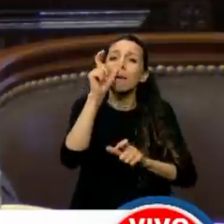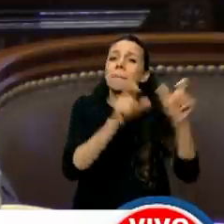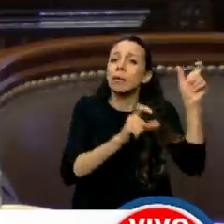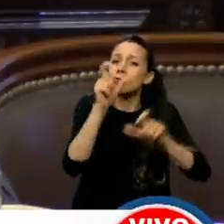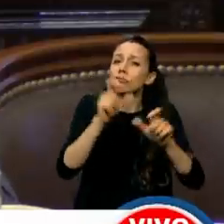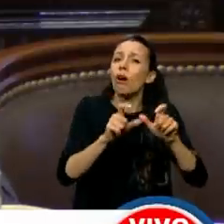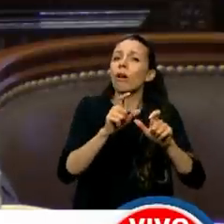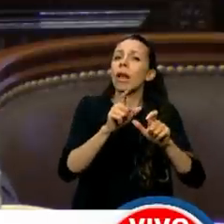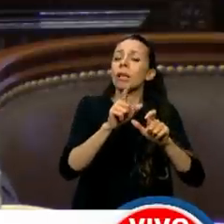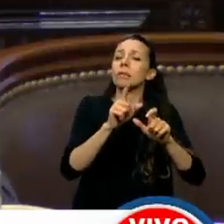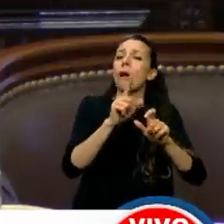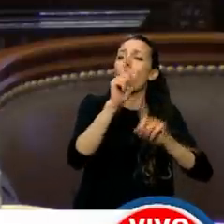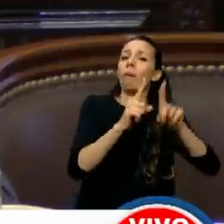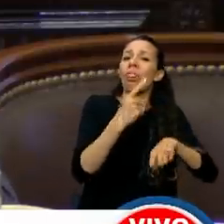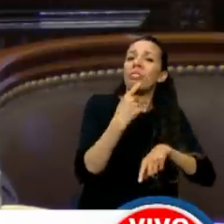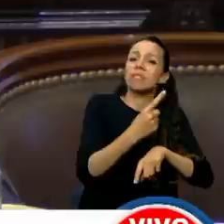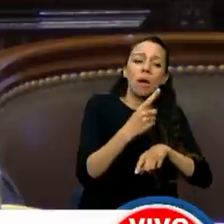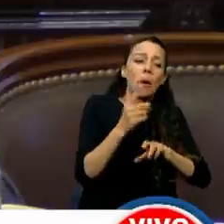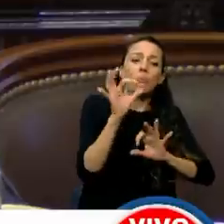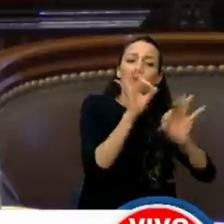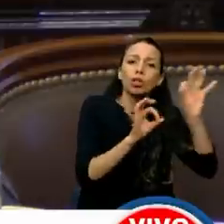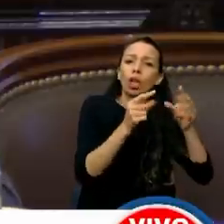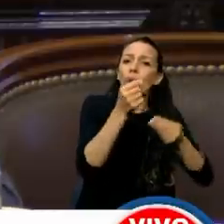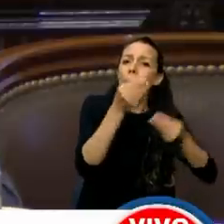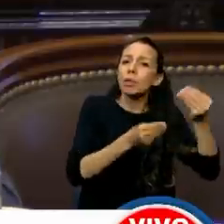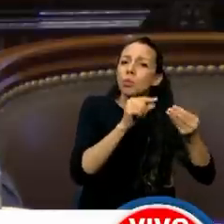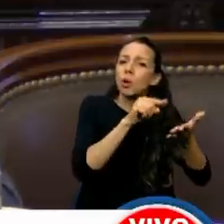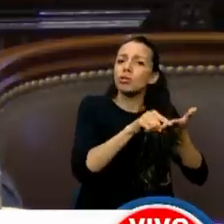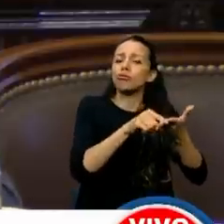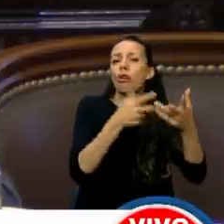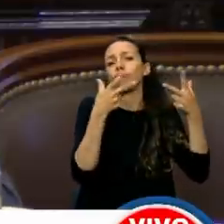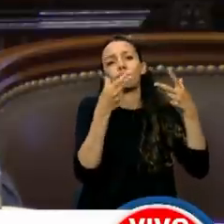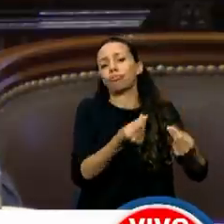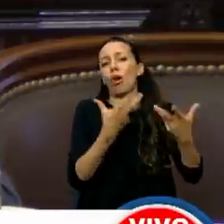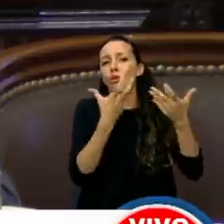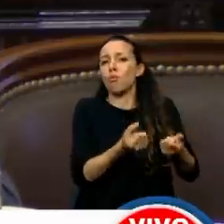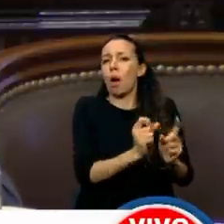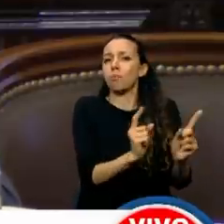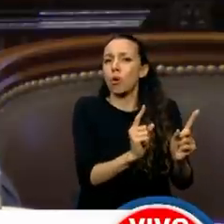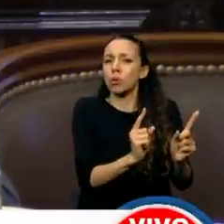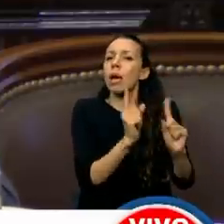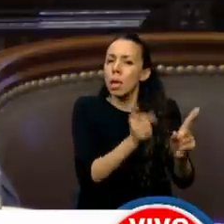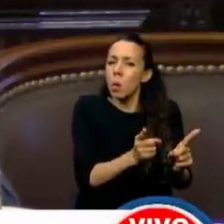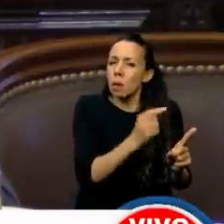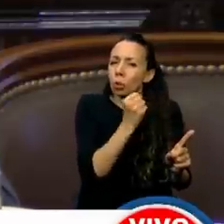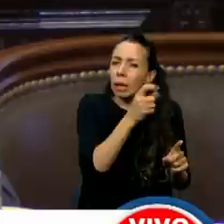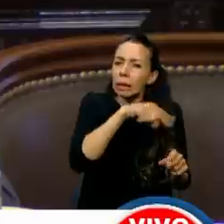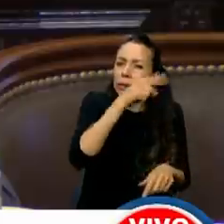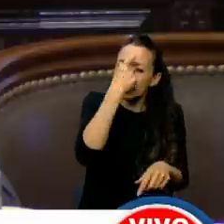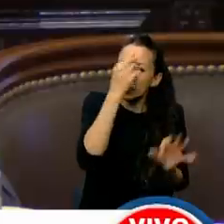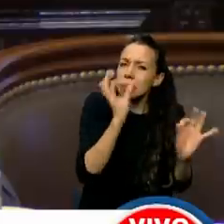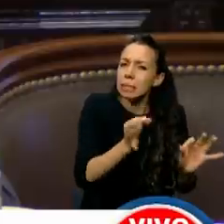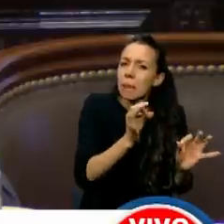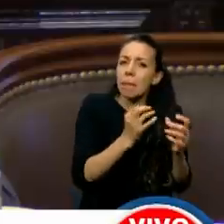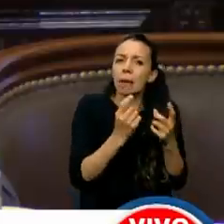que no iban a acompañar el presupuesto que tengamos en cuenta cuáles son las necesidades y las demandas que tenemos en